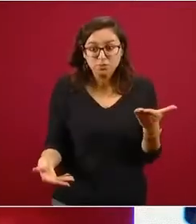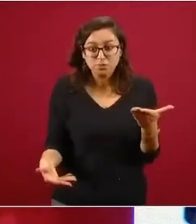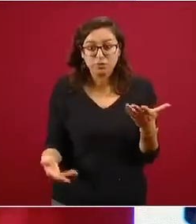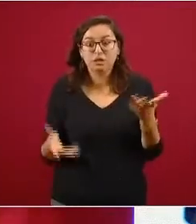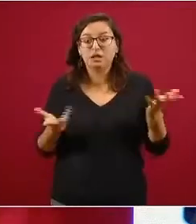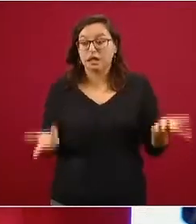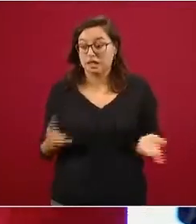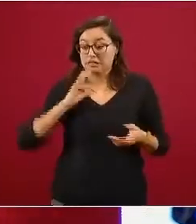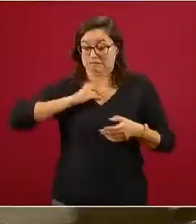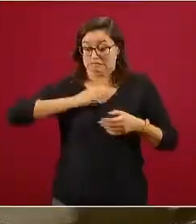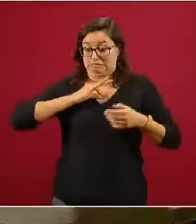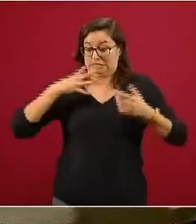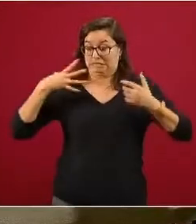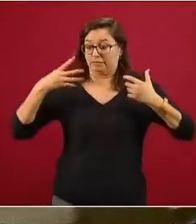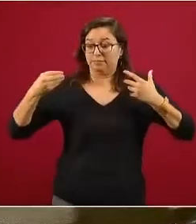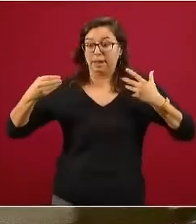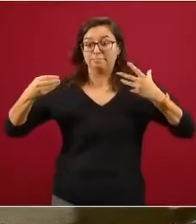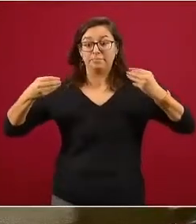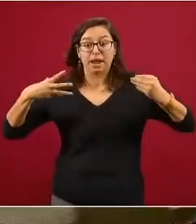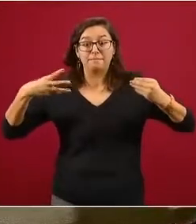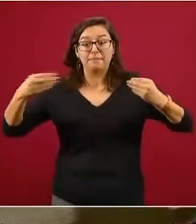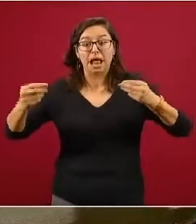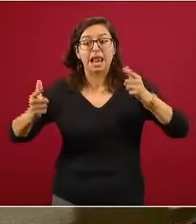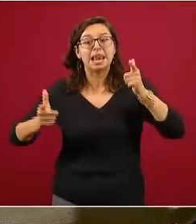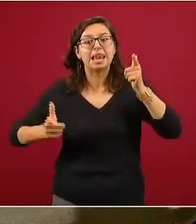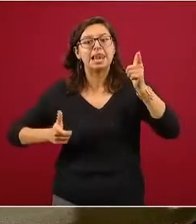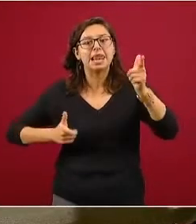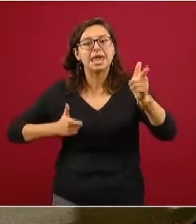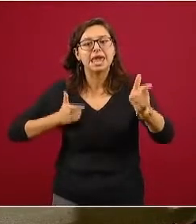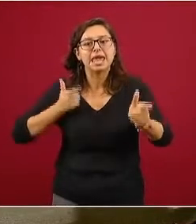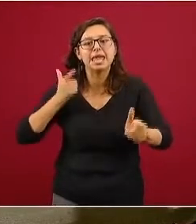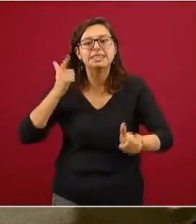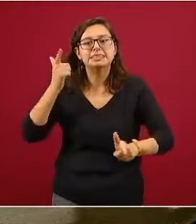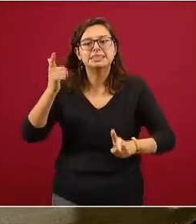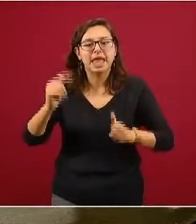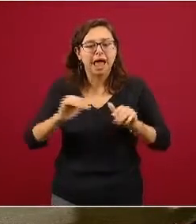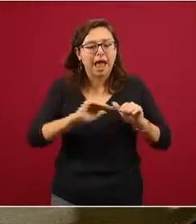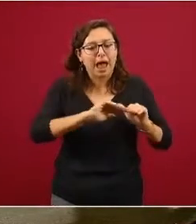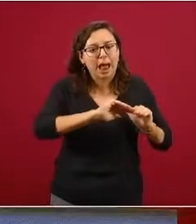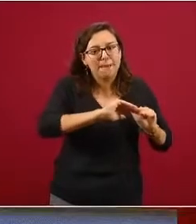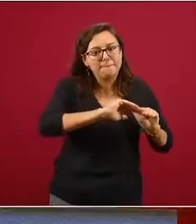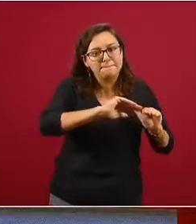Hacer más lenta la epidemia, aplanar la curva. Vuelvan a ver ustedes la